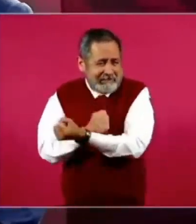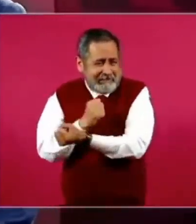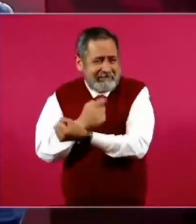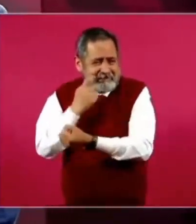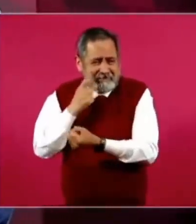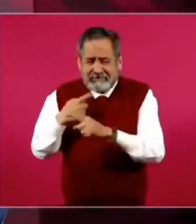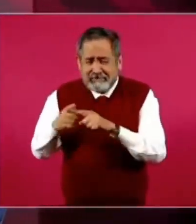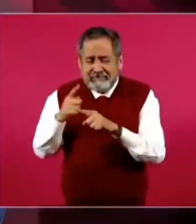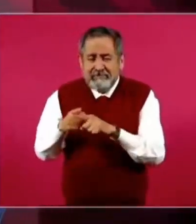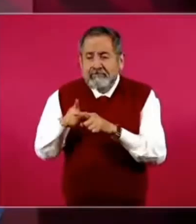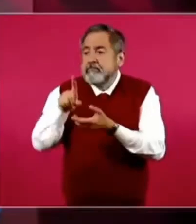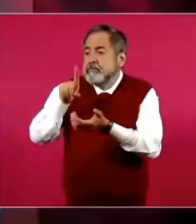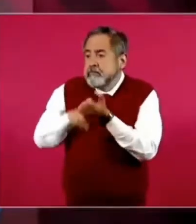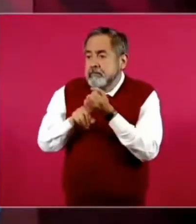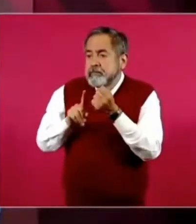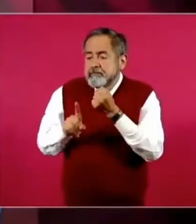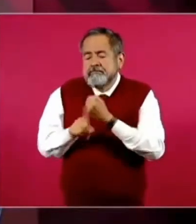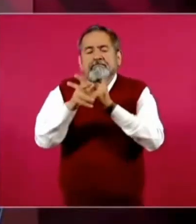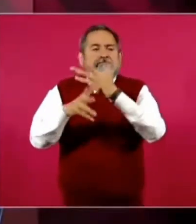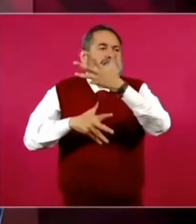hay más violencia.